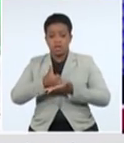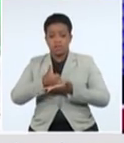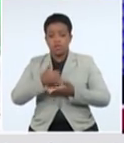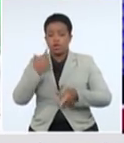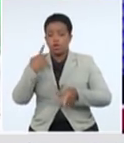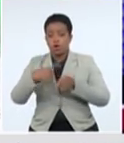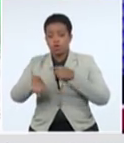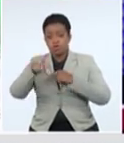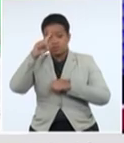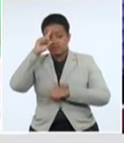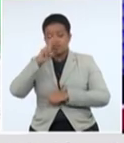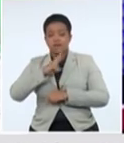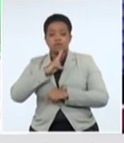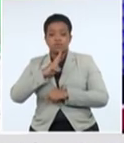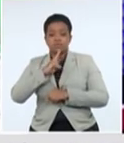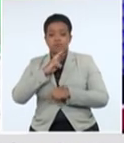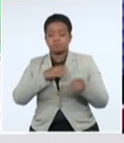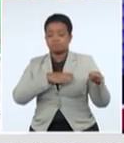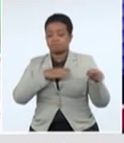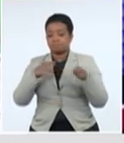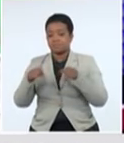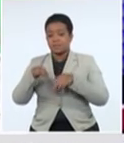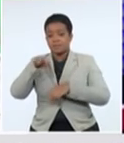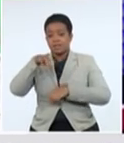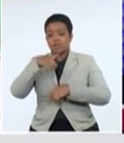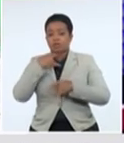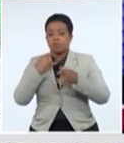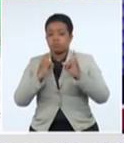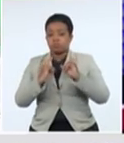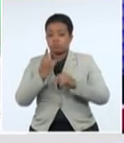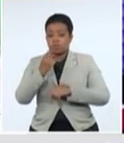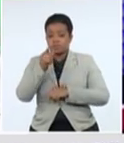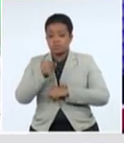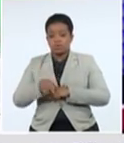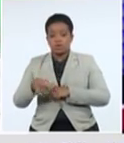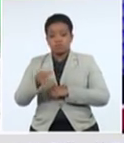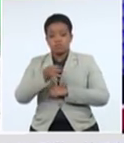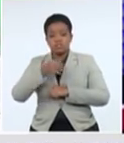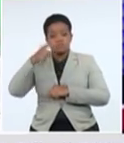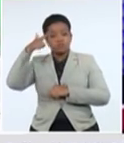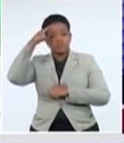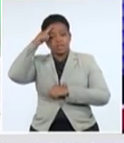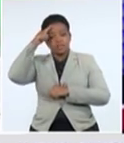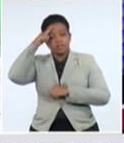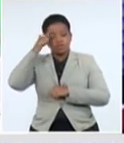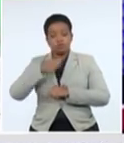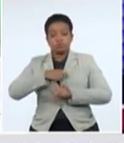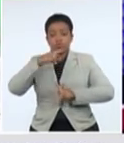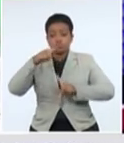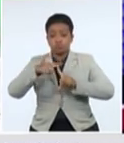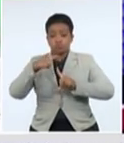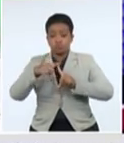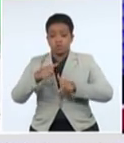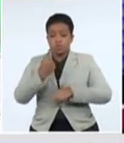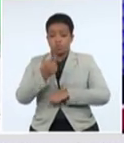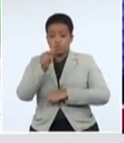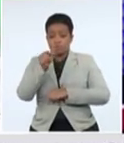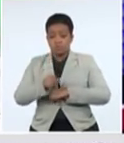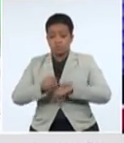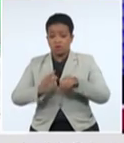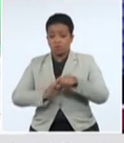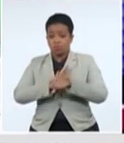En Pinar del Río fallece una persona del municipio Sandino. En Las Tunas, el paciente con